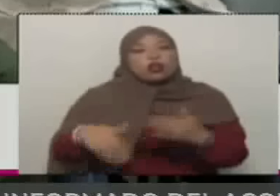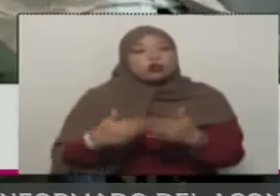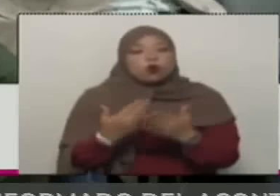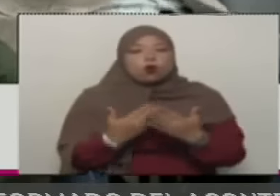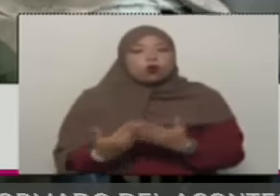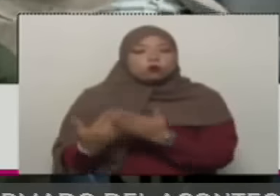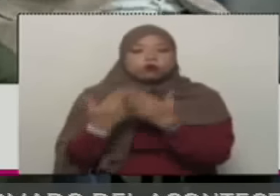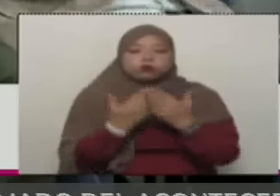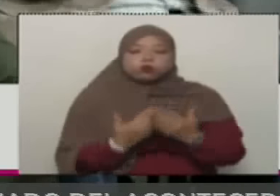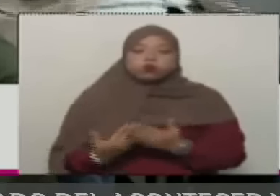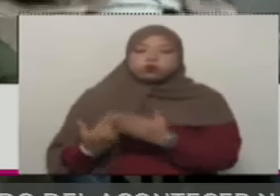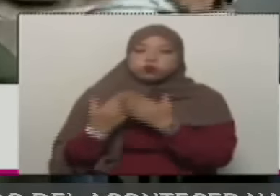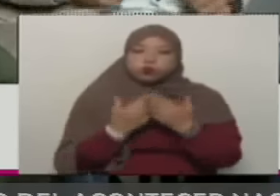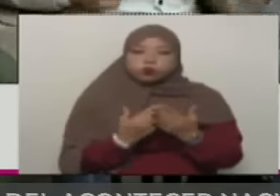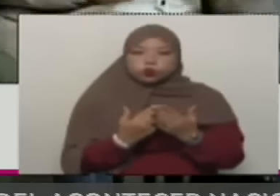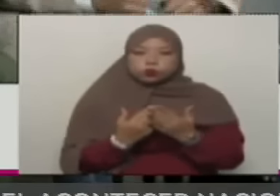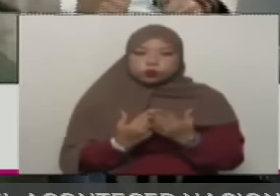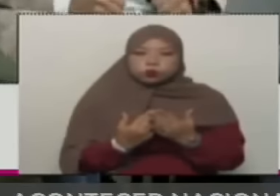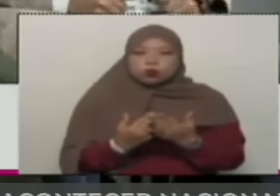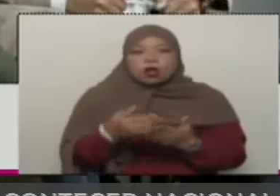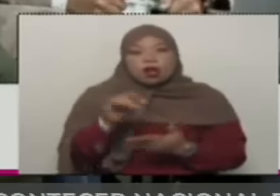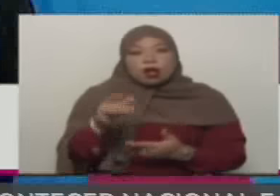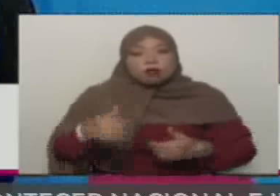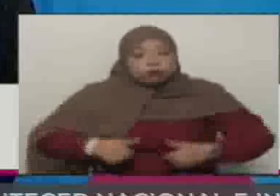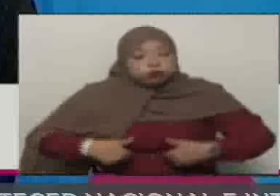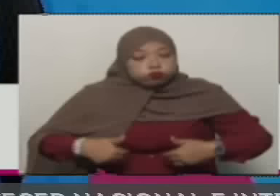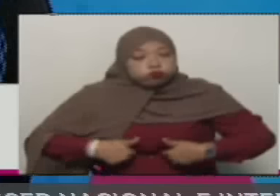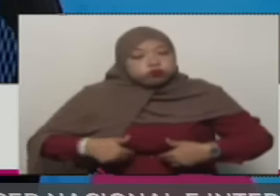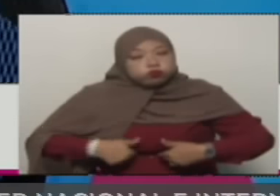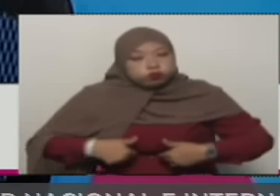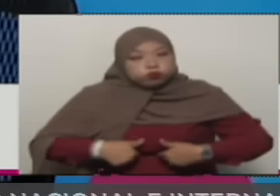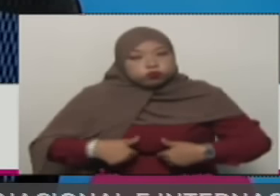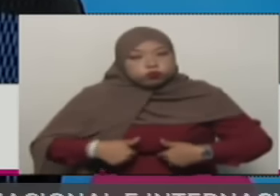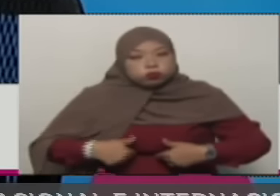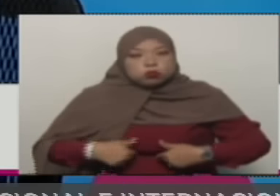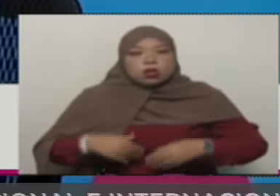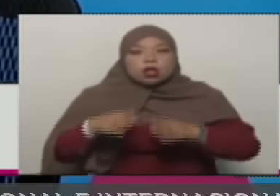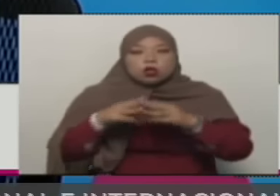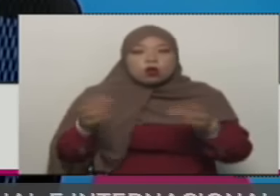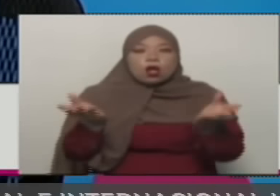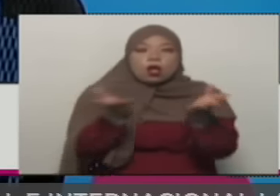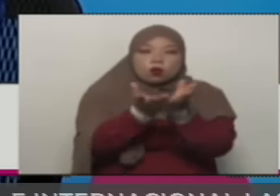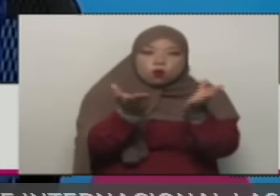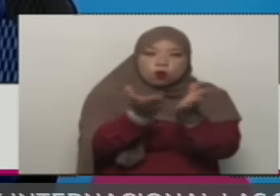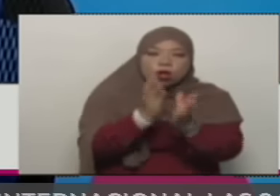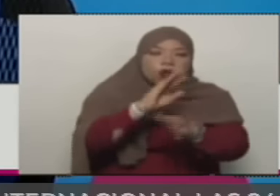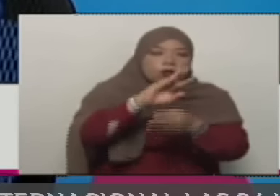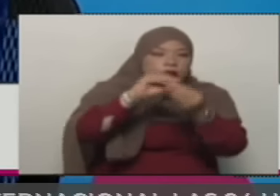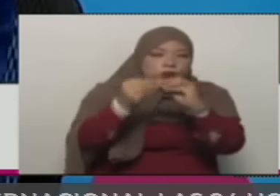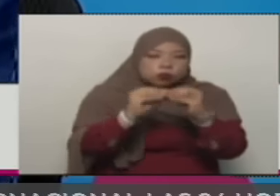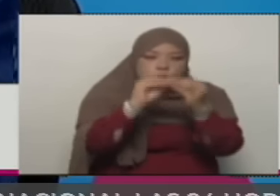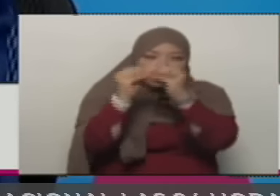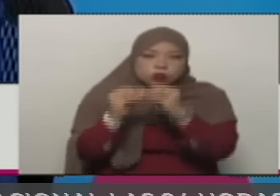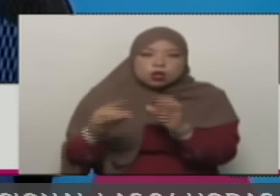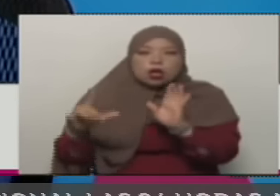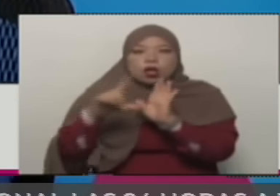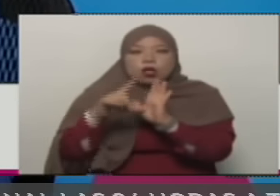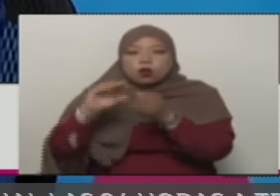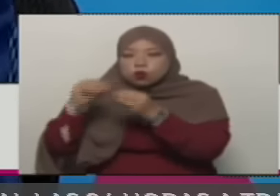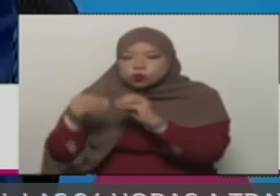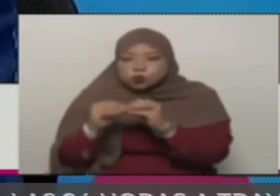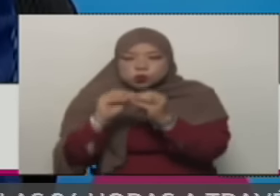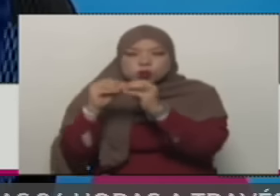Ahora, eso amerita de mucho esfuerzo. A arreglar todas las escuelas, todos los liceos, todas las